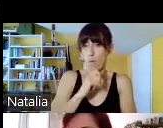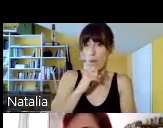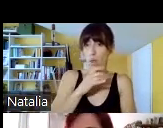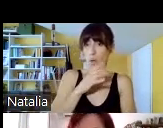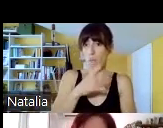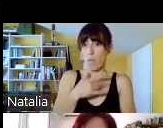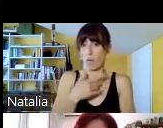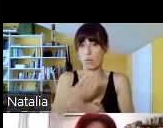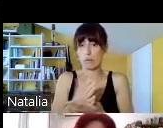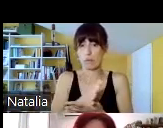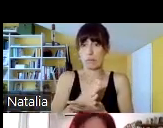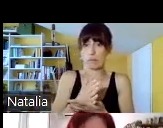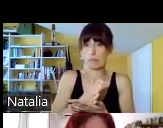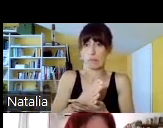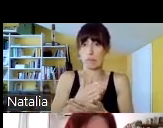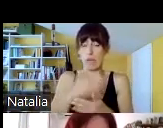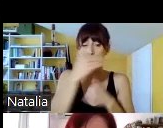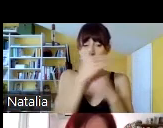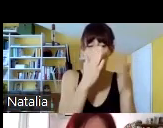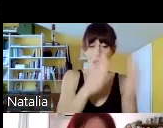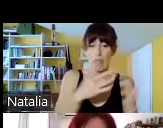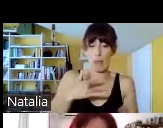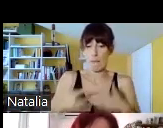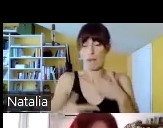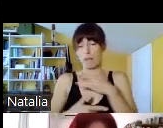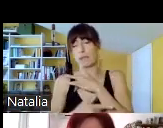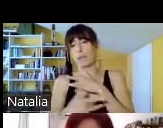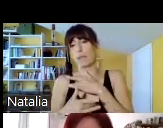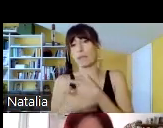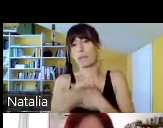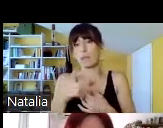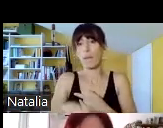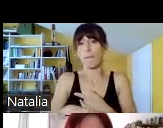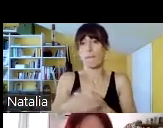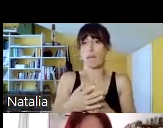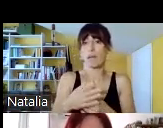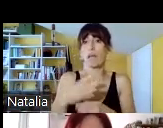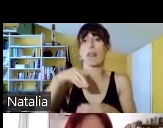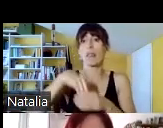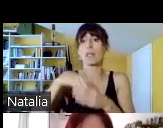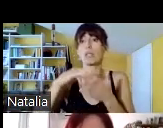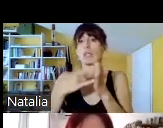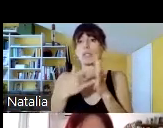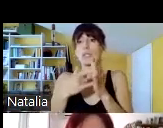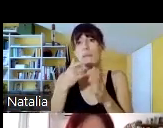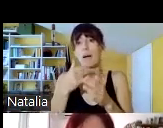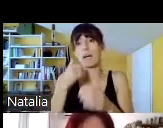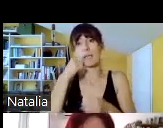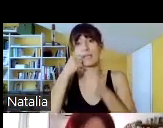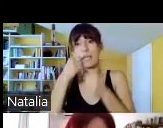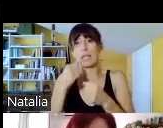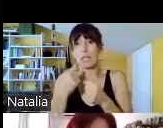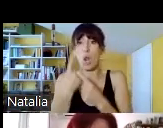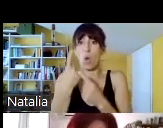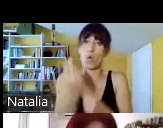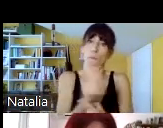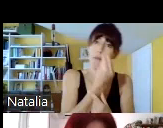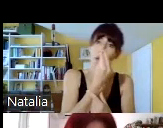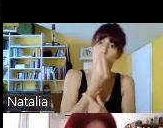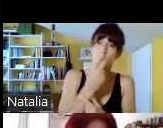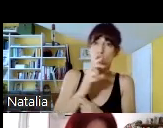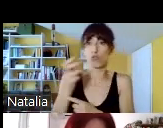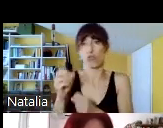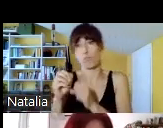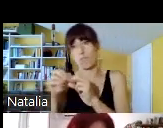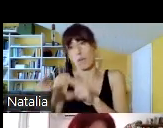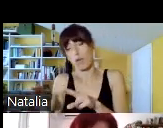muchas ambivalencias a la hora de atender estos malestares, y también que dentro del sistema sanitario hay lugares un poco mejores que otros, ¿no? Que probablemente